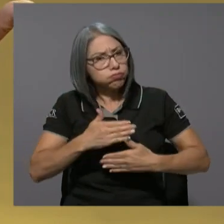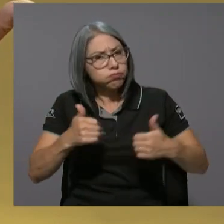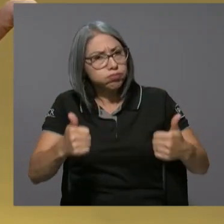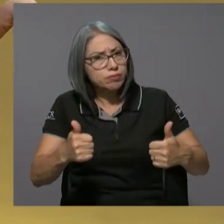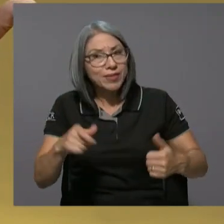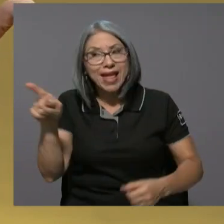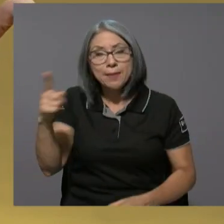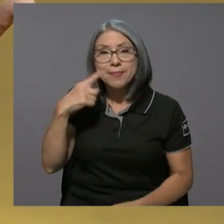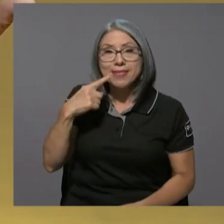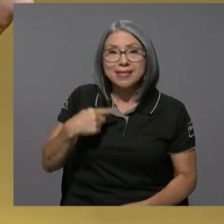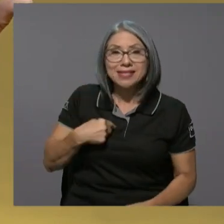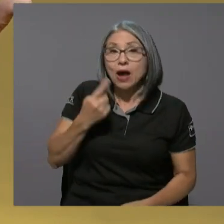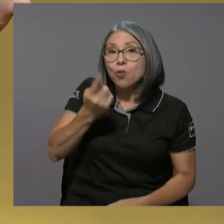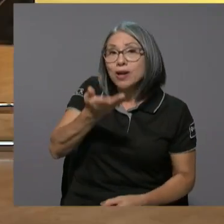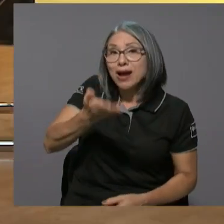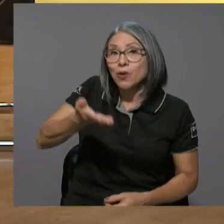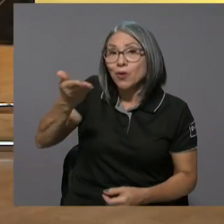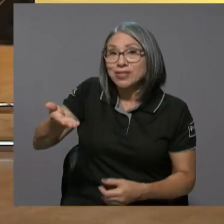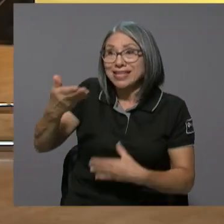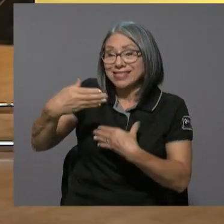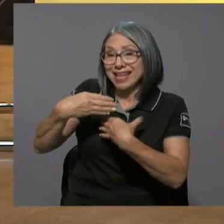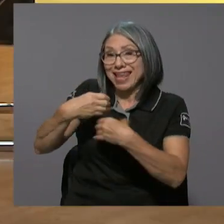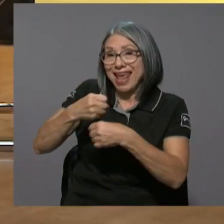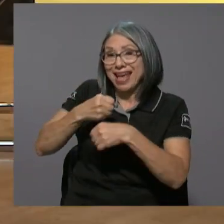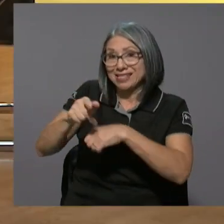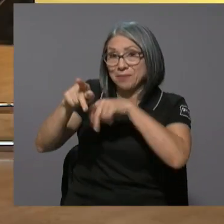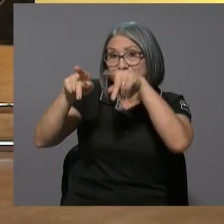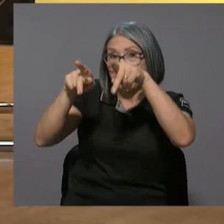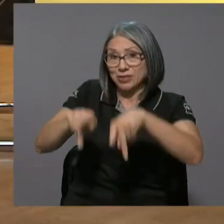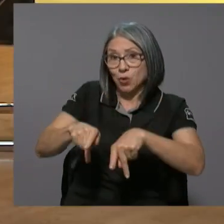cosas que hacen los singapurenses es que